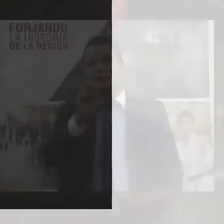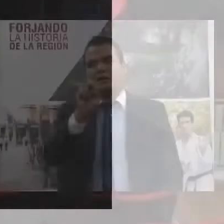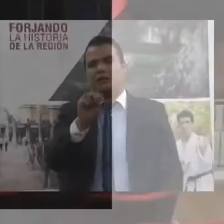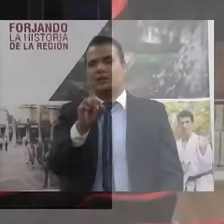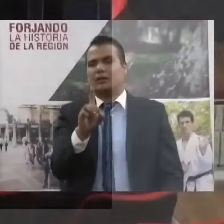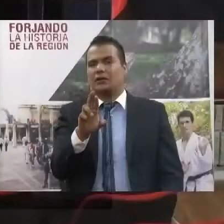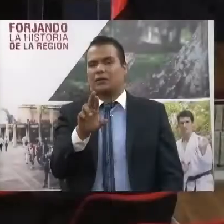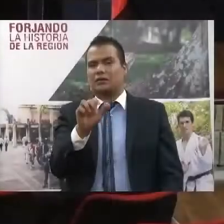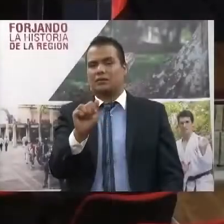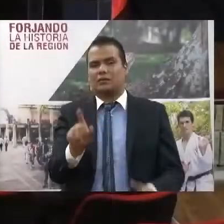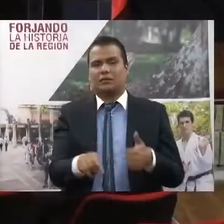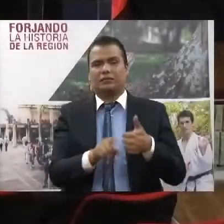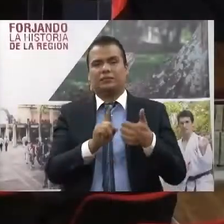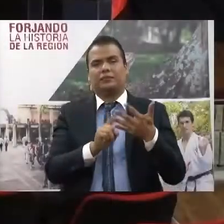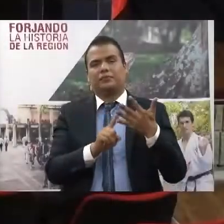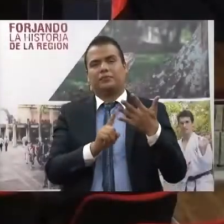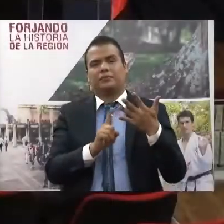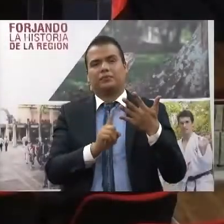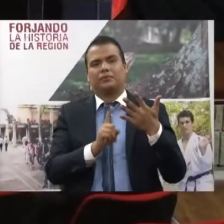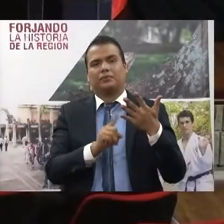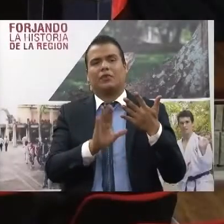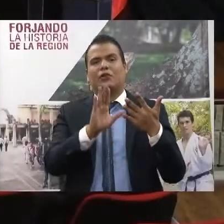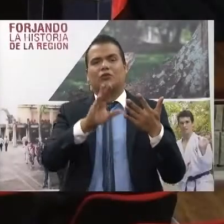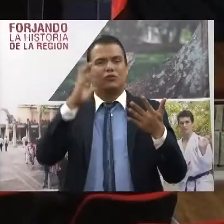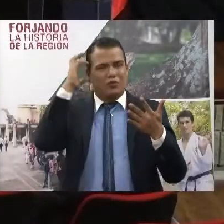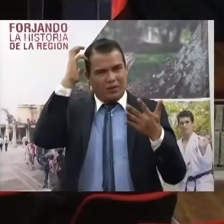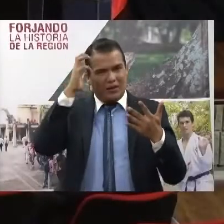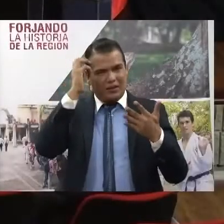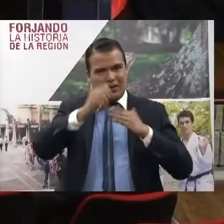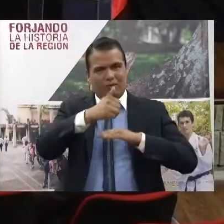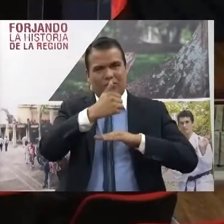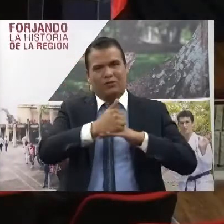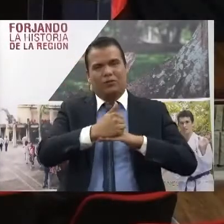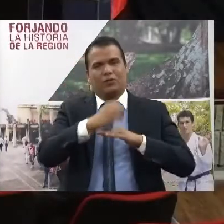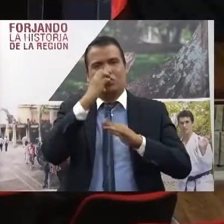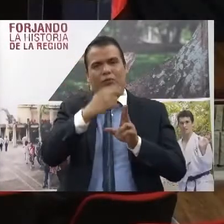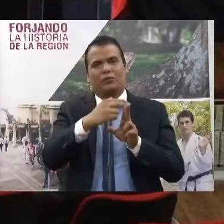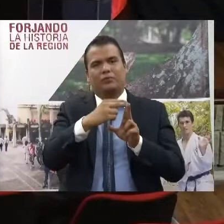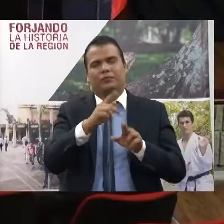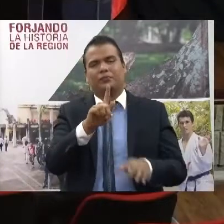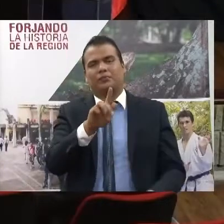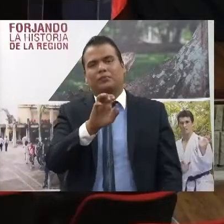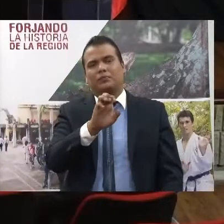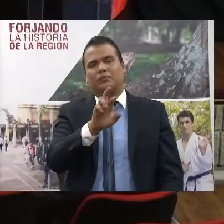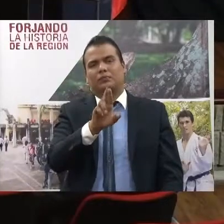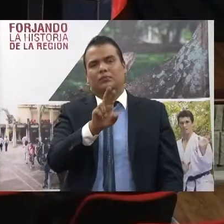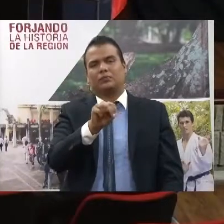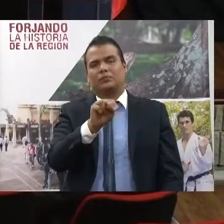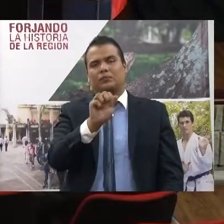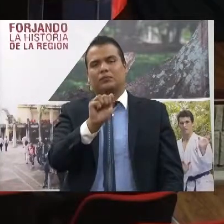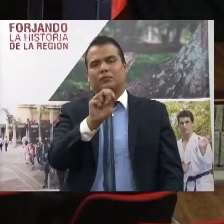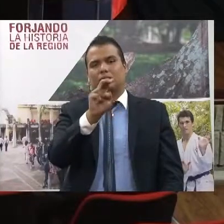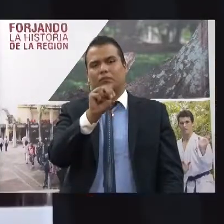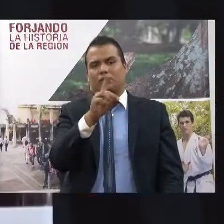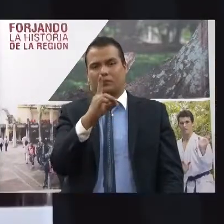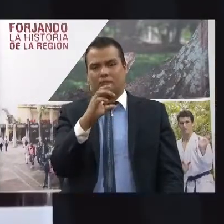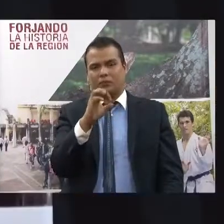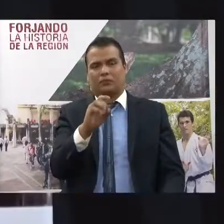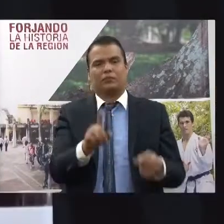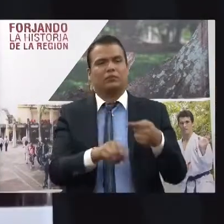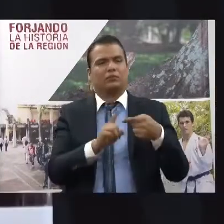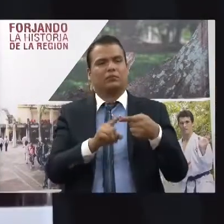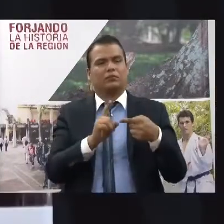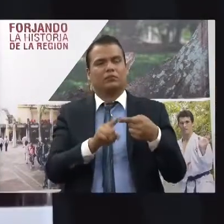Méndez. El señor director de la sede Cartago, profesor Fernando Echeverry Valencia. La